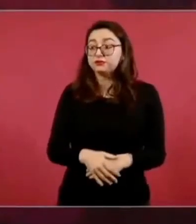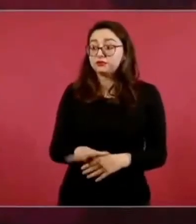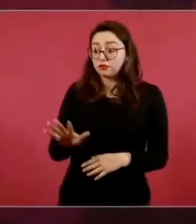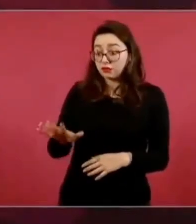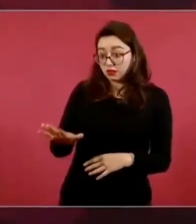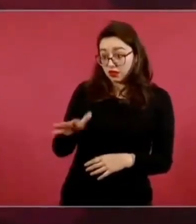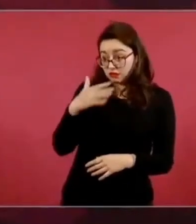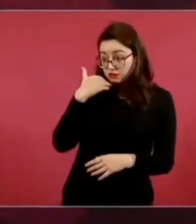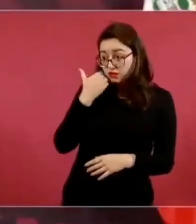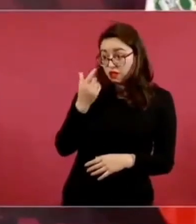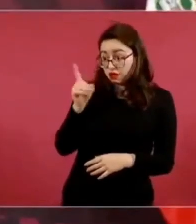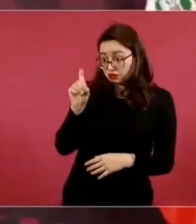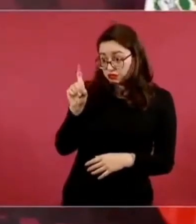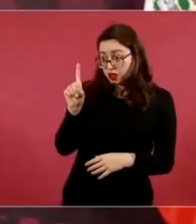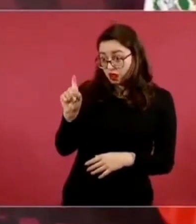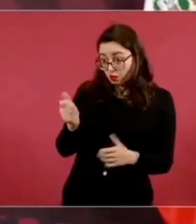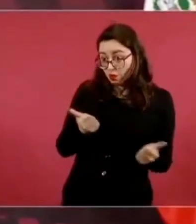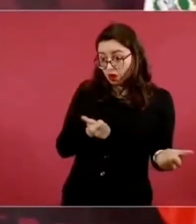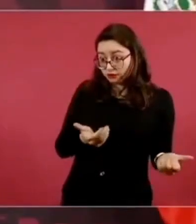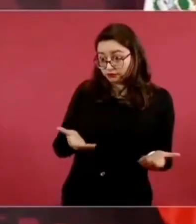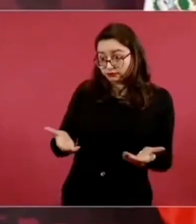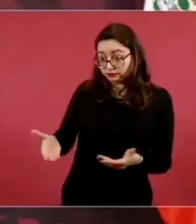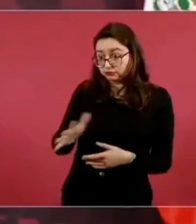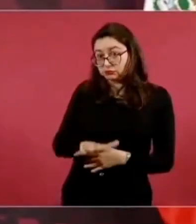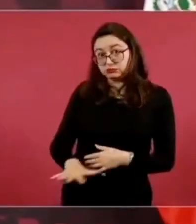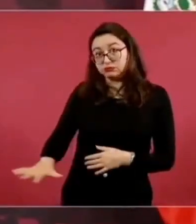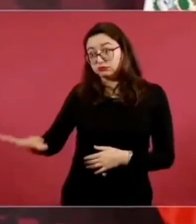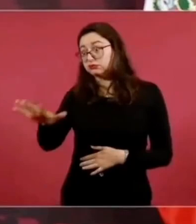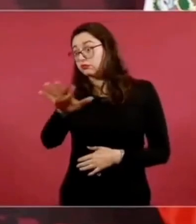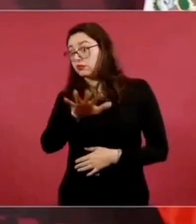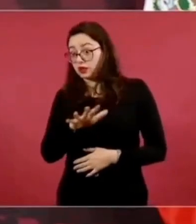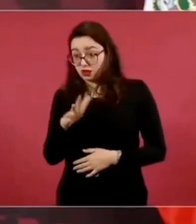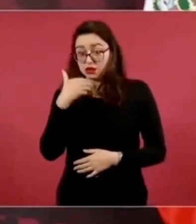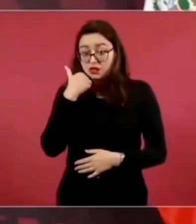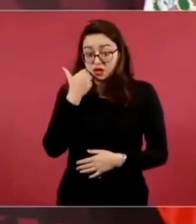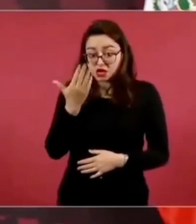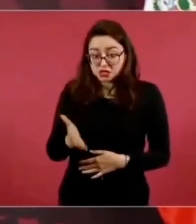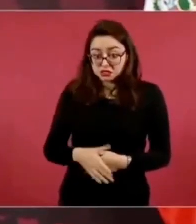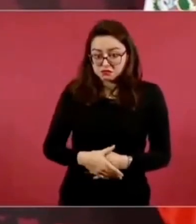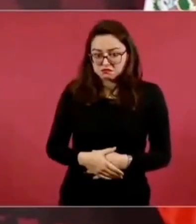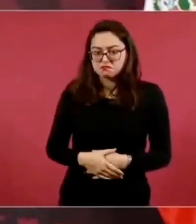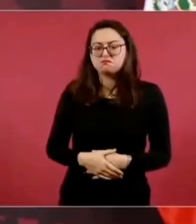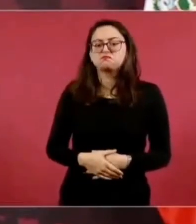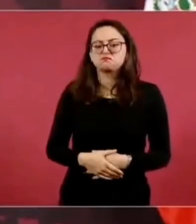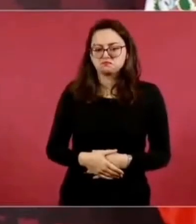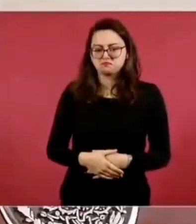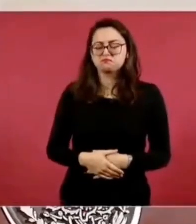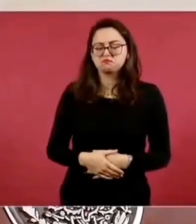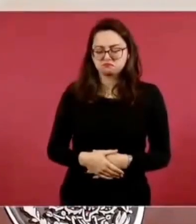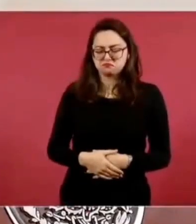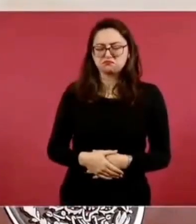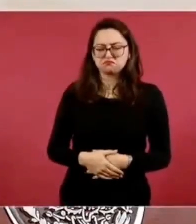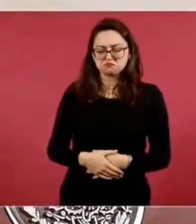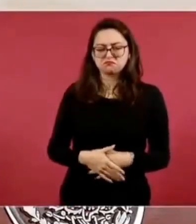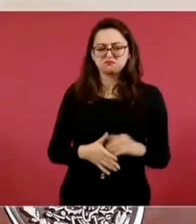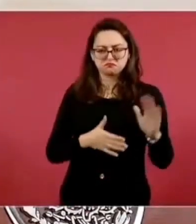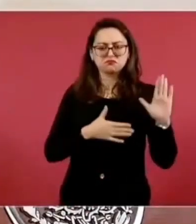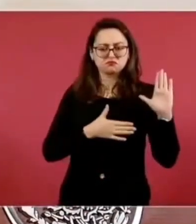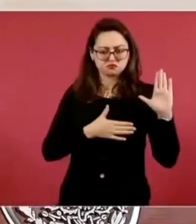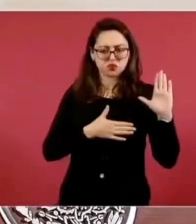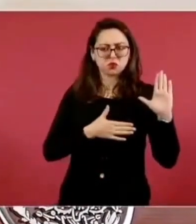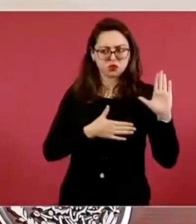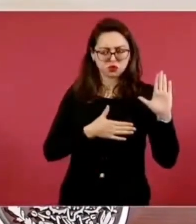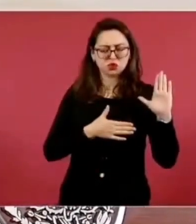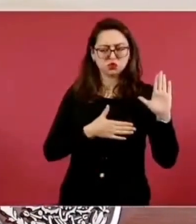tu comunidad va a haber agua me plantearon en una comunidad